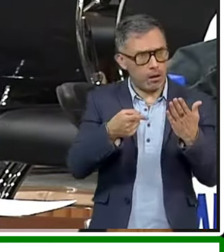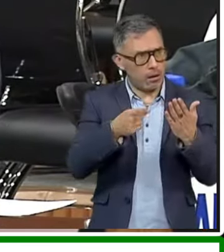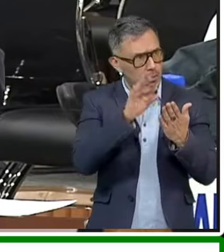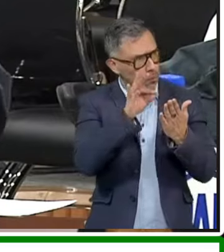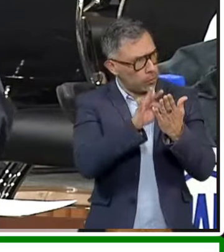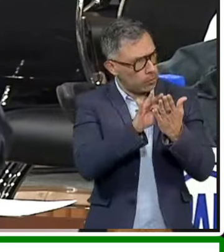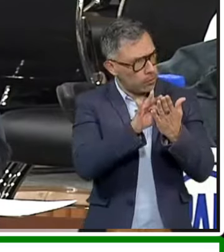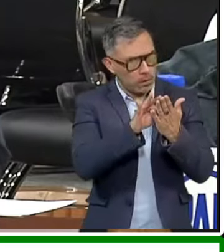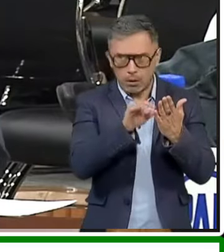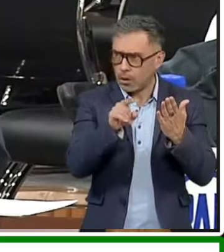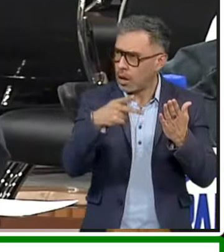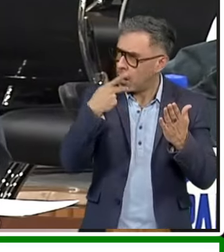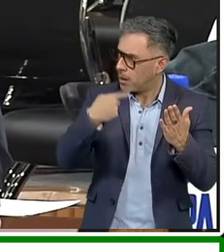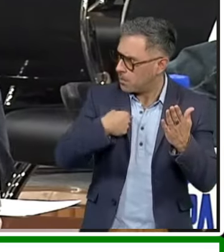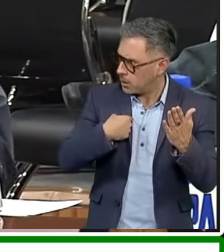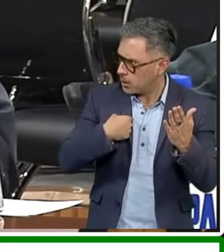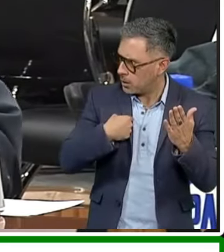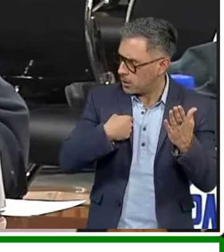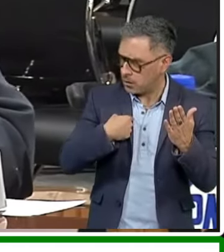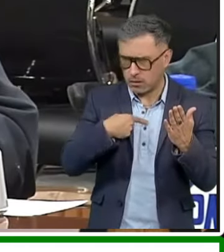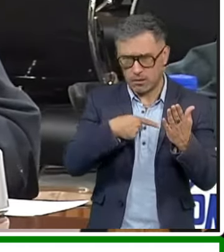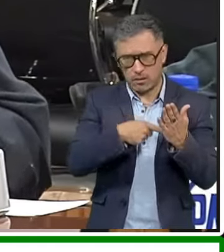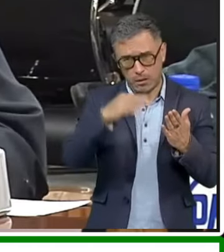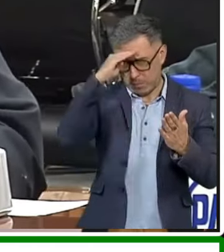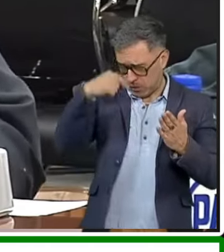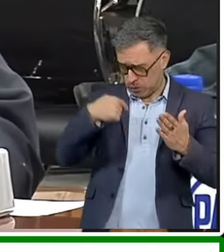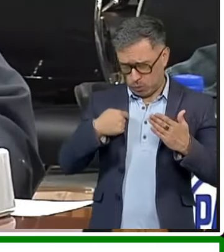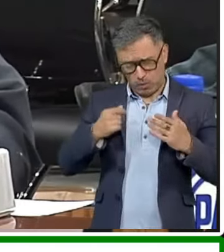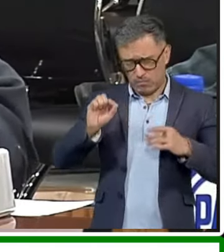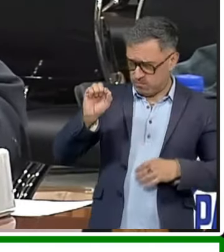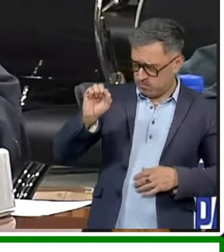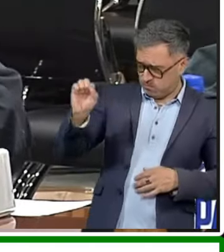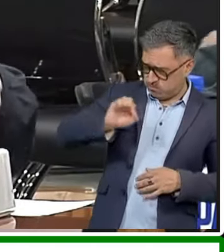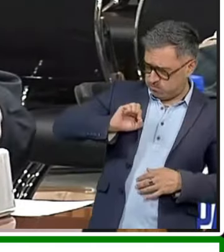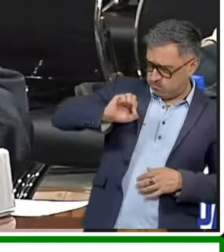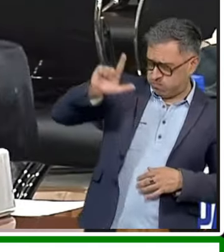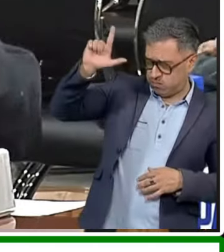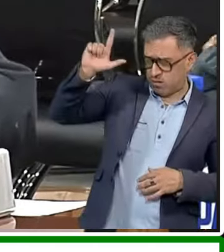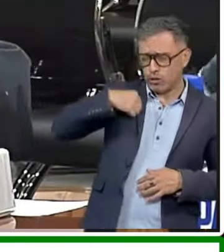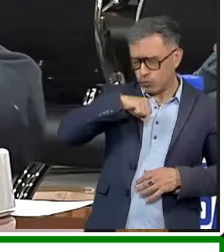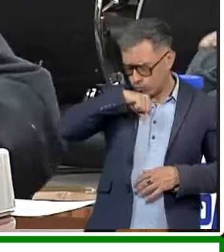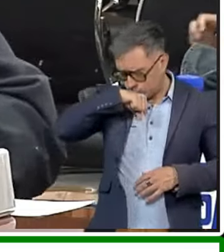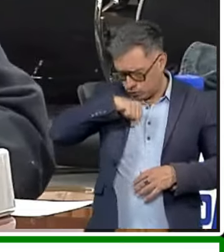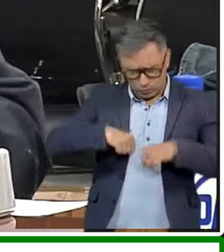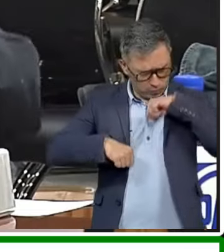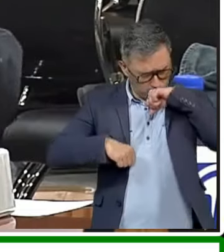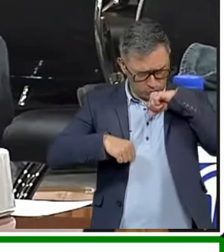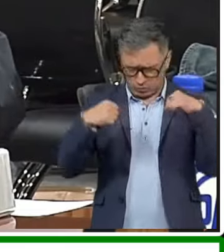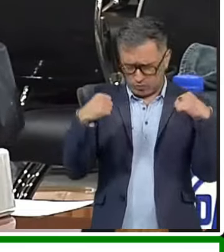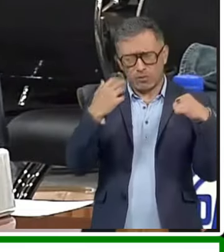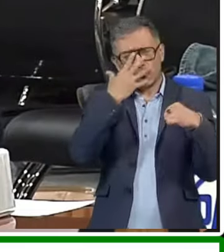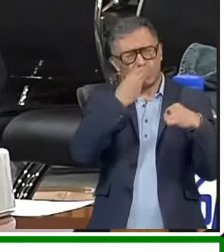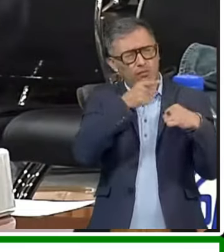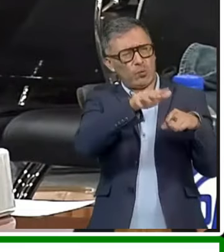mí. Se cree hecho a mano. Se tiene un amor propio inmenso.